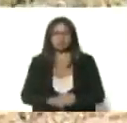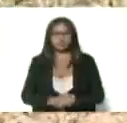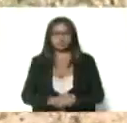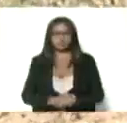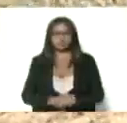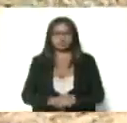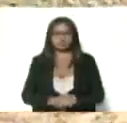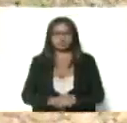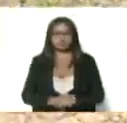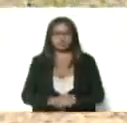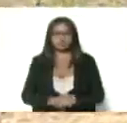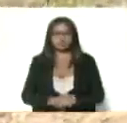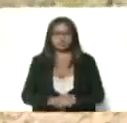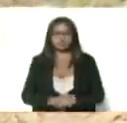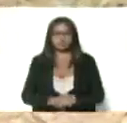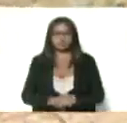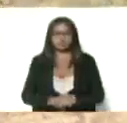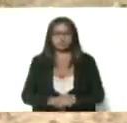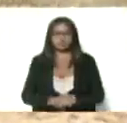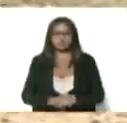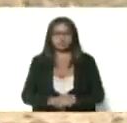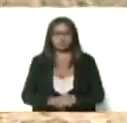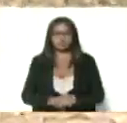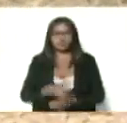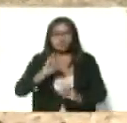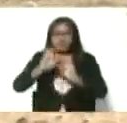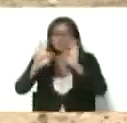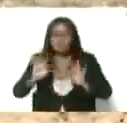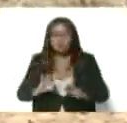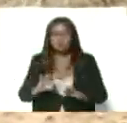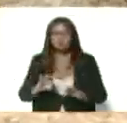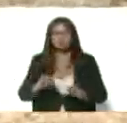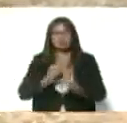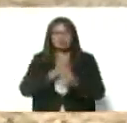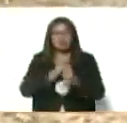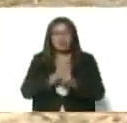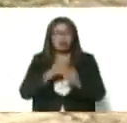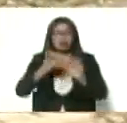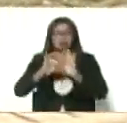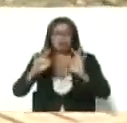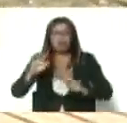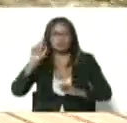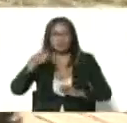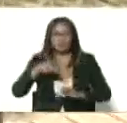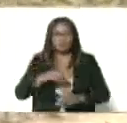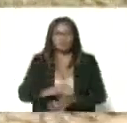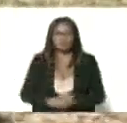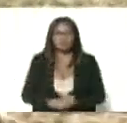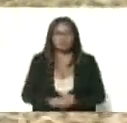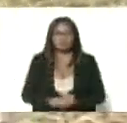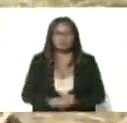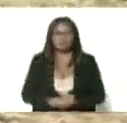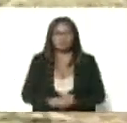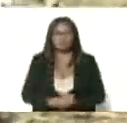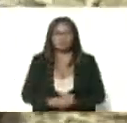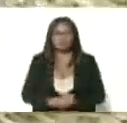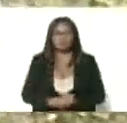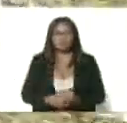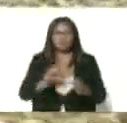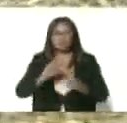cancha precisamente dando ese trabajo preventivo a la ciudadanía a la ciudadanía a esos jóvenes que tanto lo